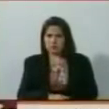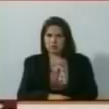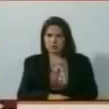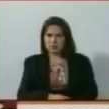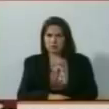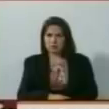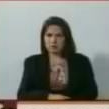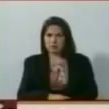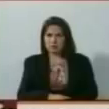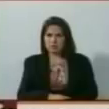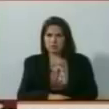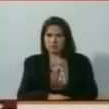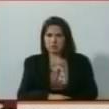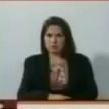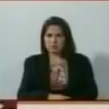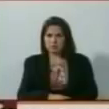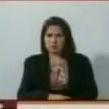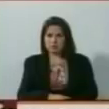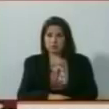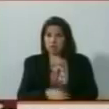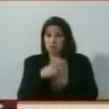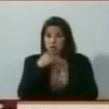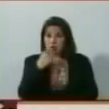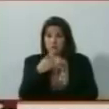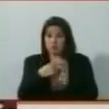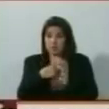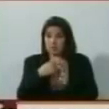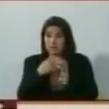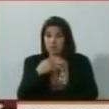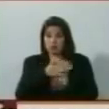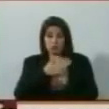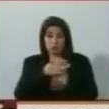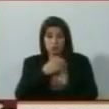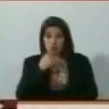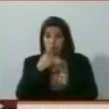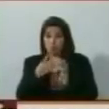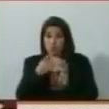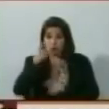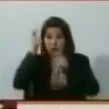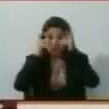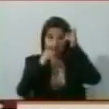No lo dije yo, lo dijo Hugo Chávez. Por si acaso.